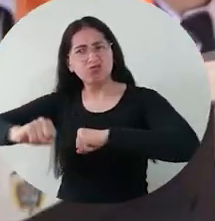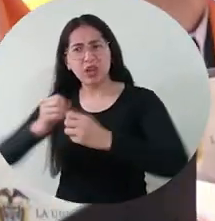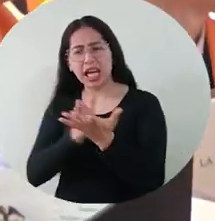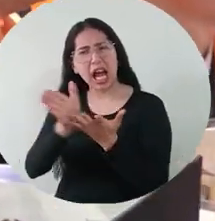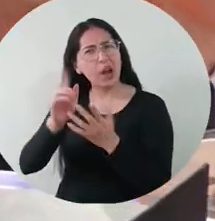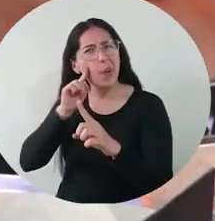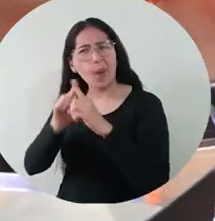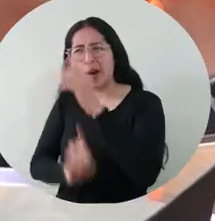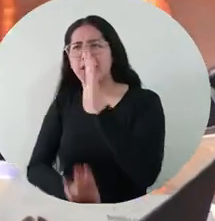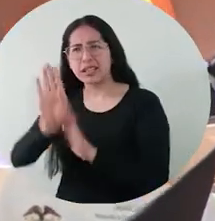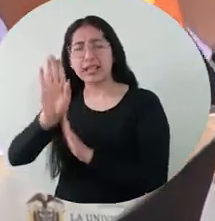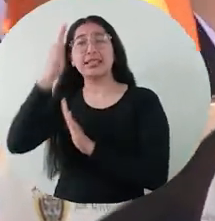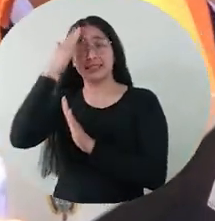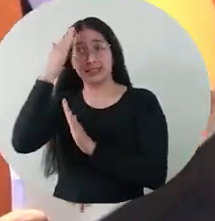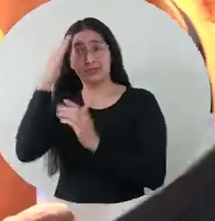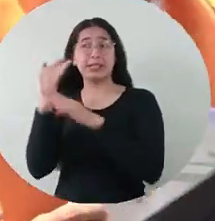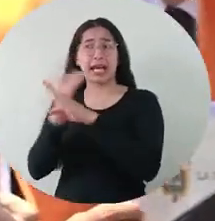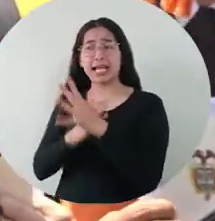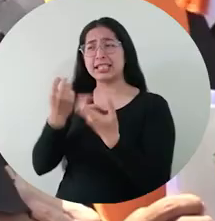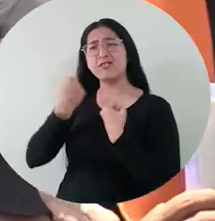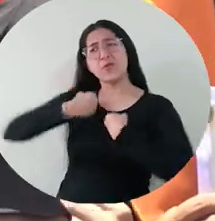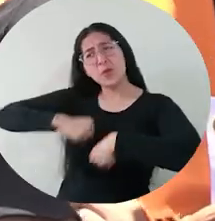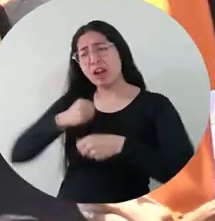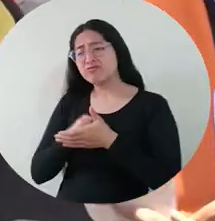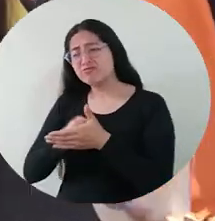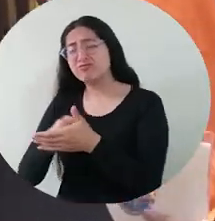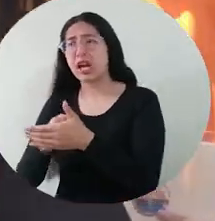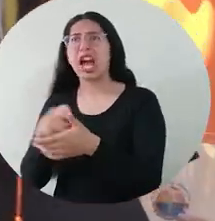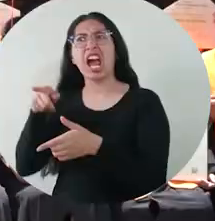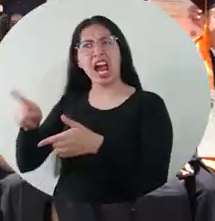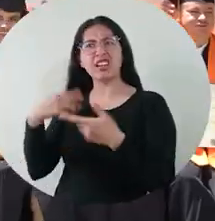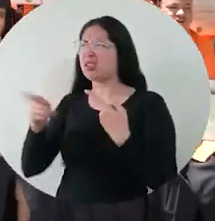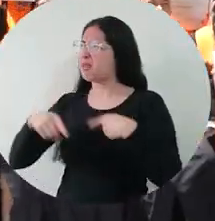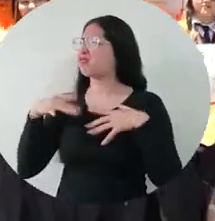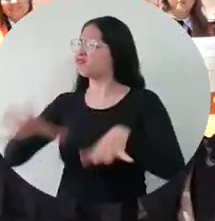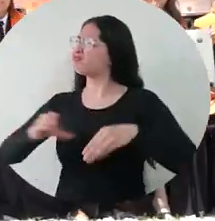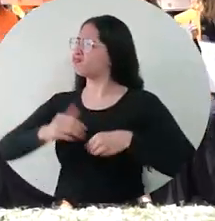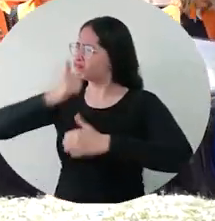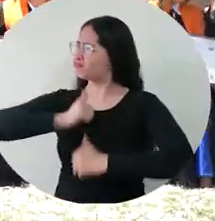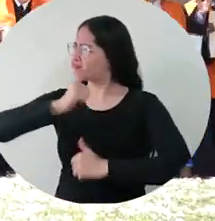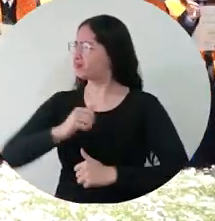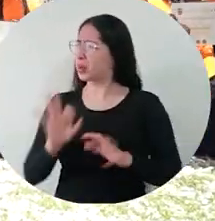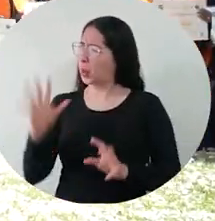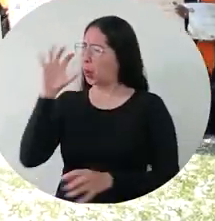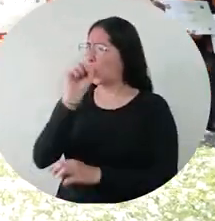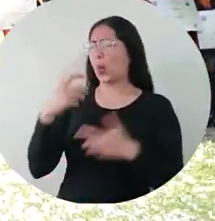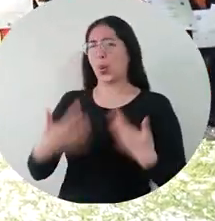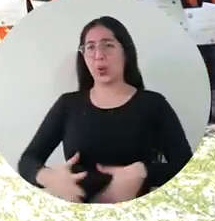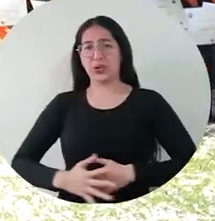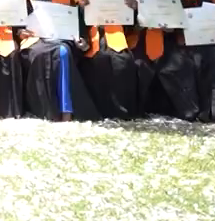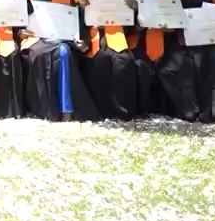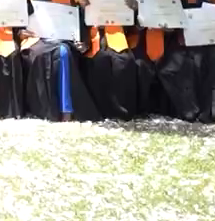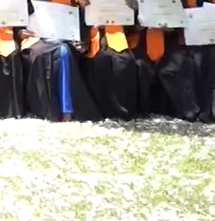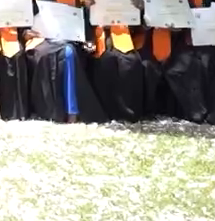su carrera adelante, porque a pesar de que fue con muchos esfuerzos, ella está llena de mucha resiliencia.